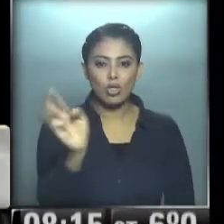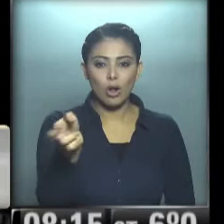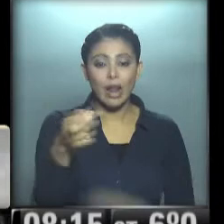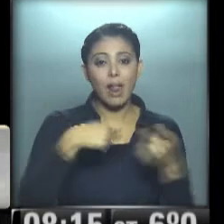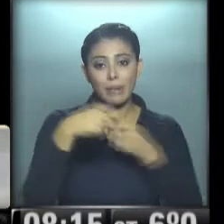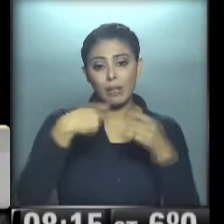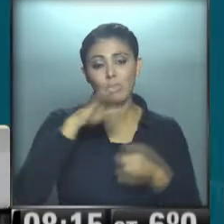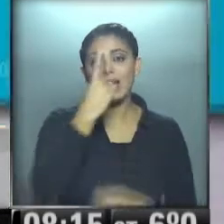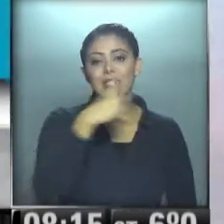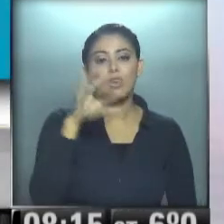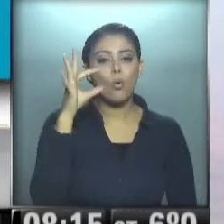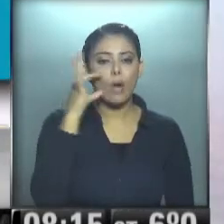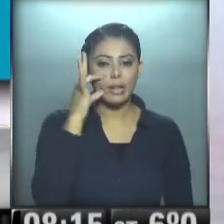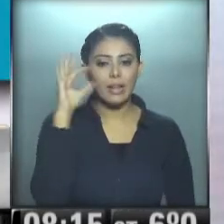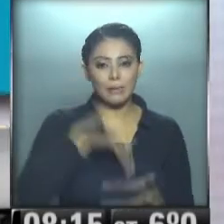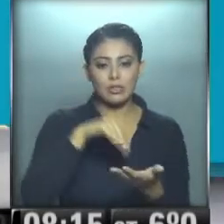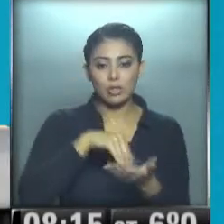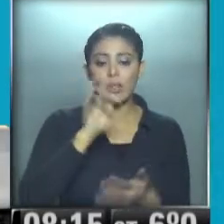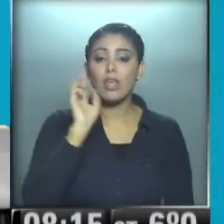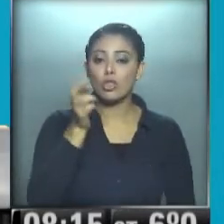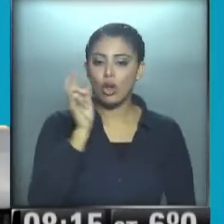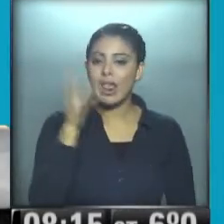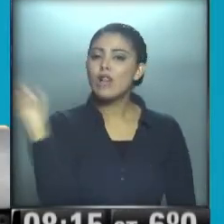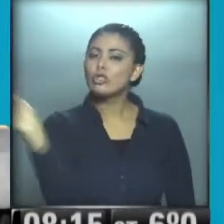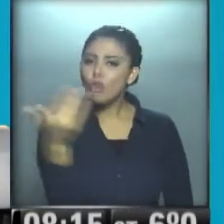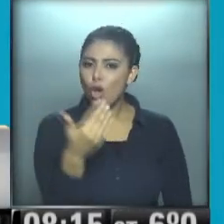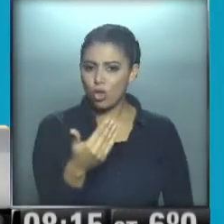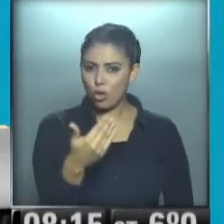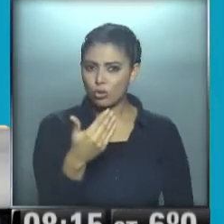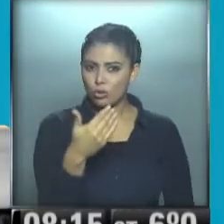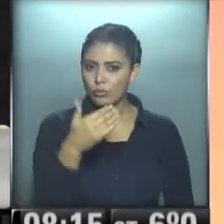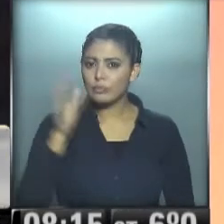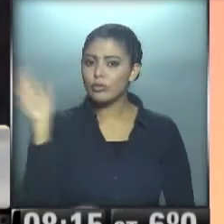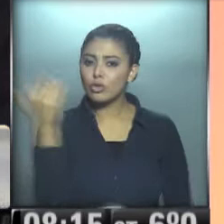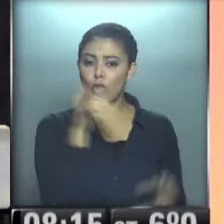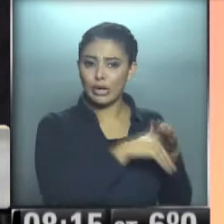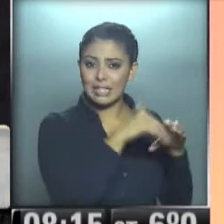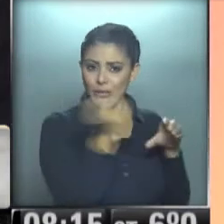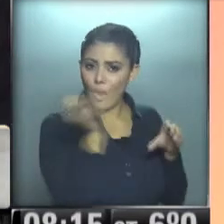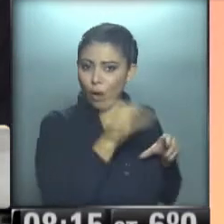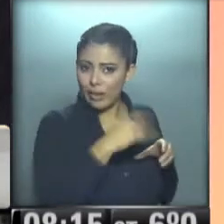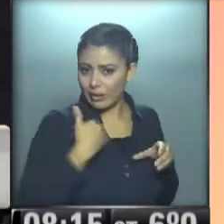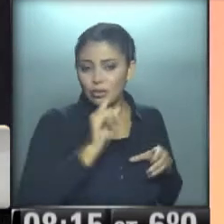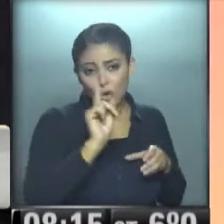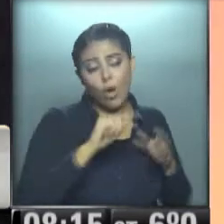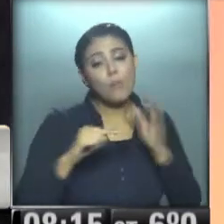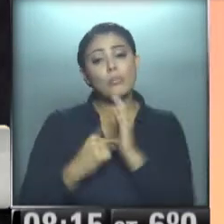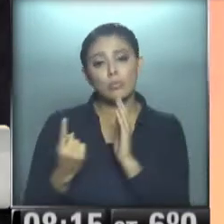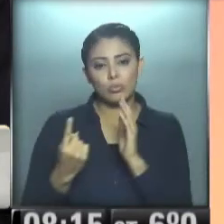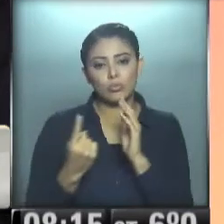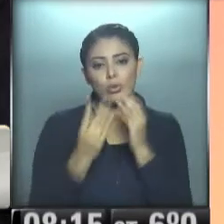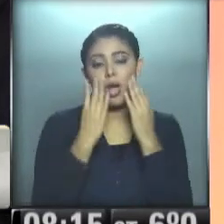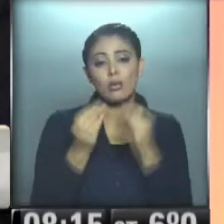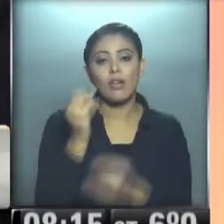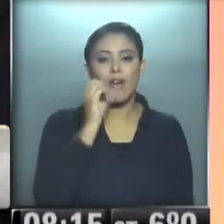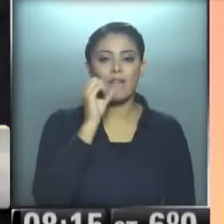mayorista fueron 140 millones de dólares que no todo van hacia las reservas pero si le permite al banco